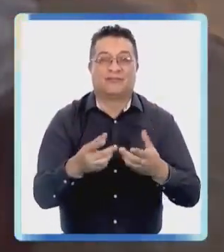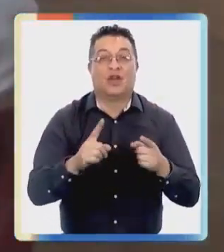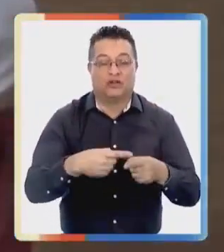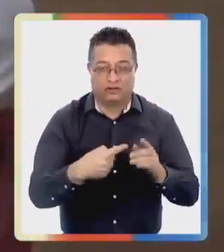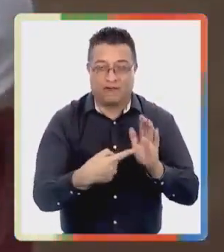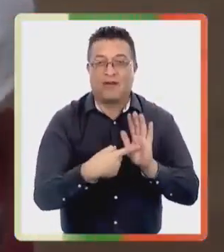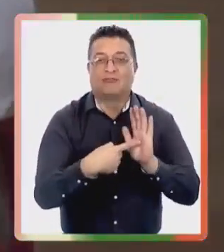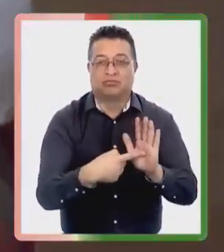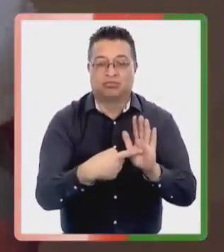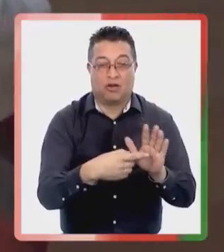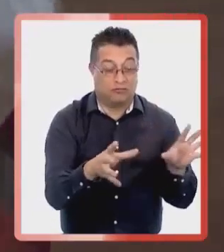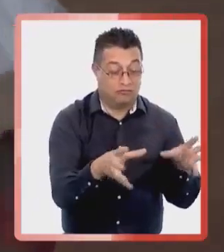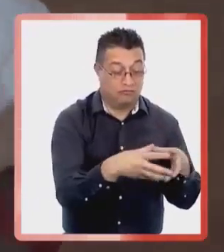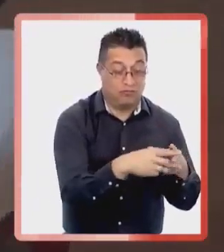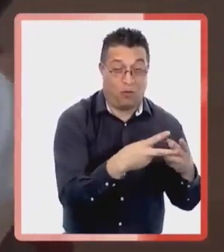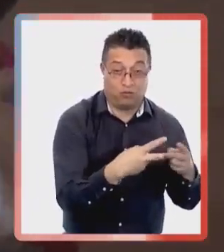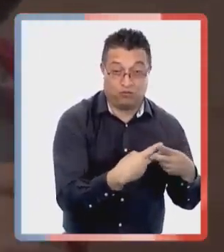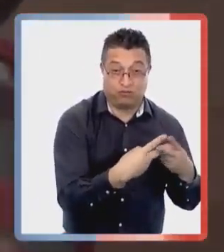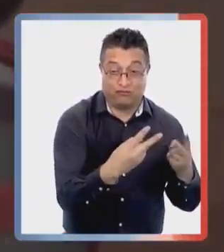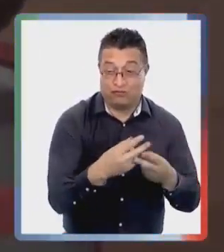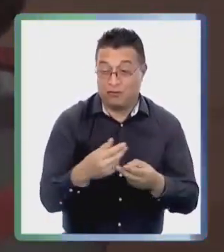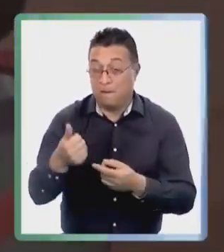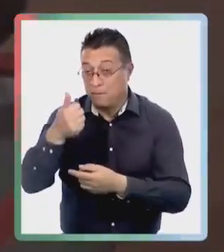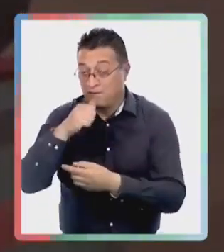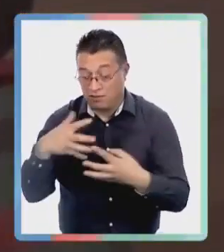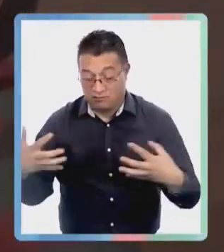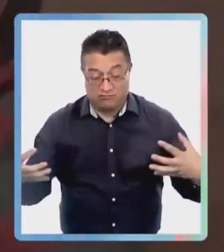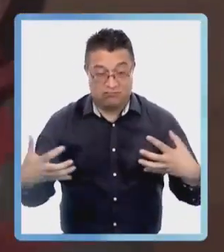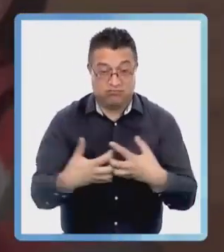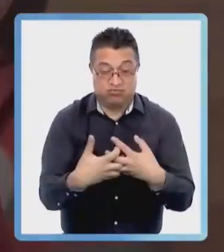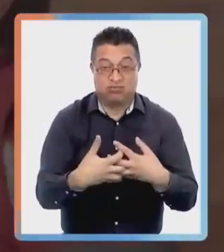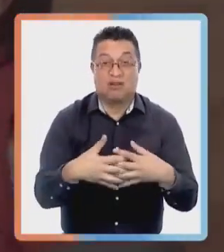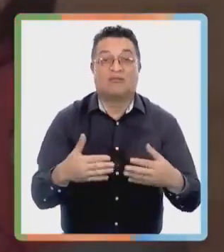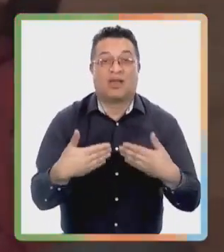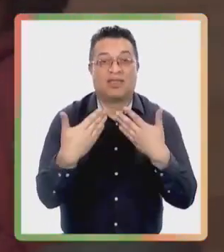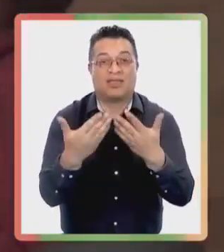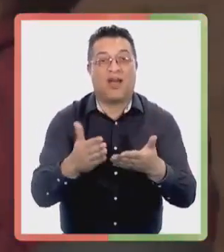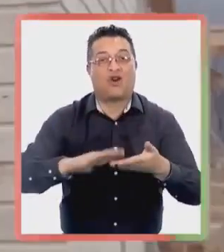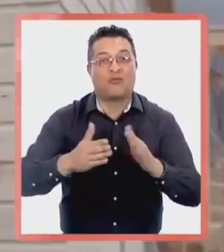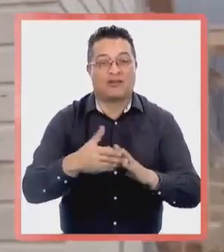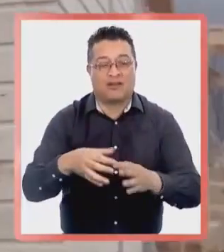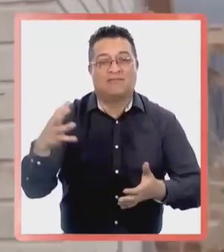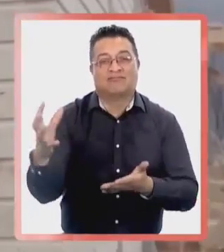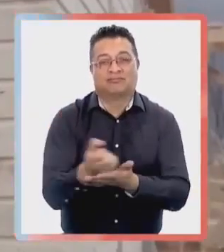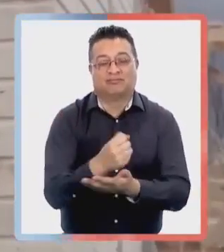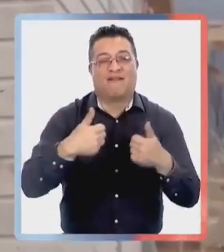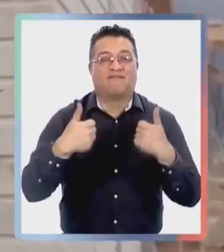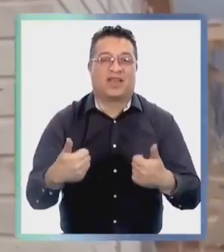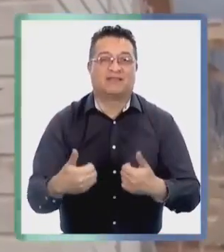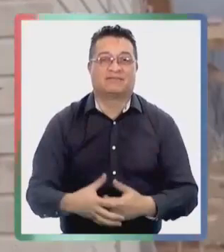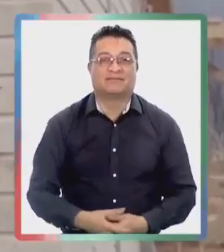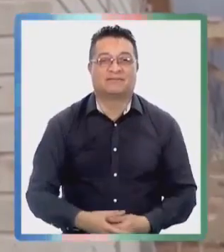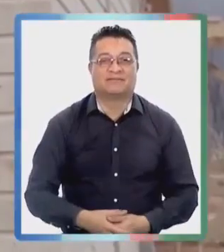nueva demostración de que cuando el sector público y privado convergen y se unen a la comunidad, las cosas